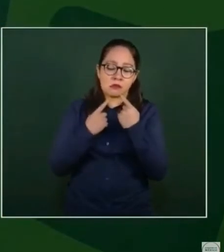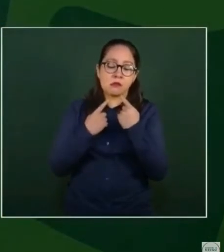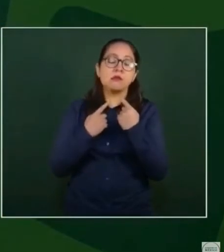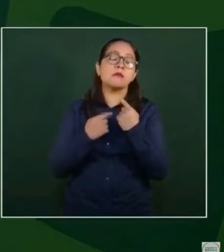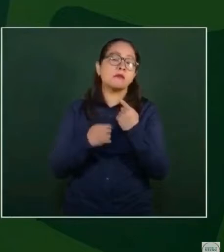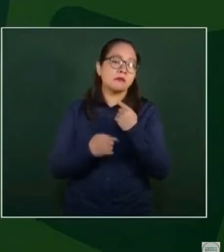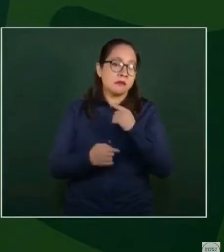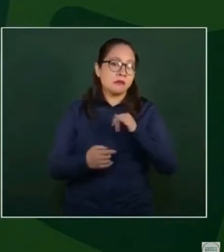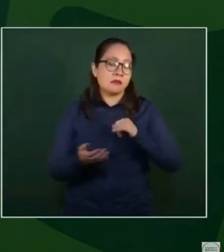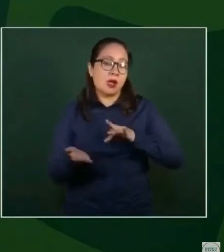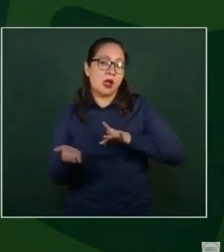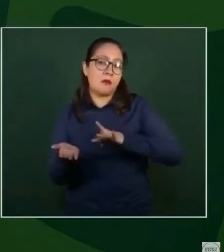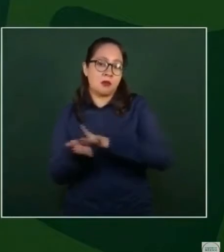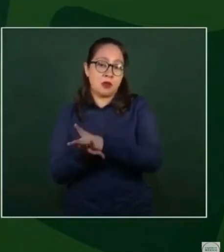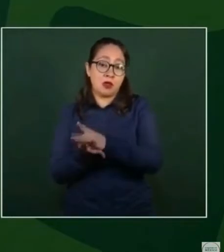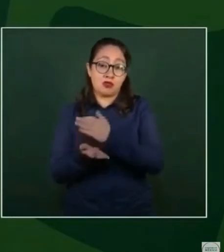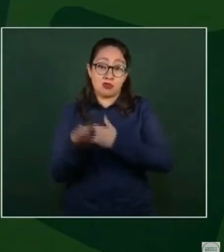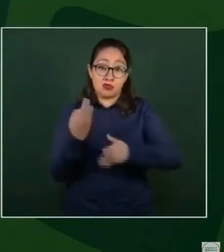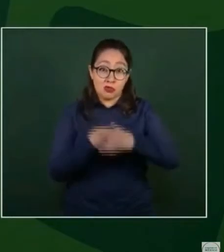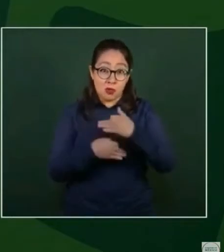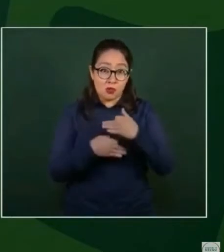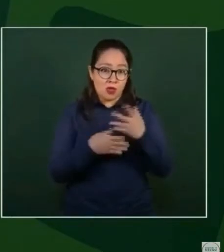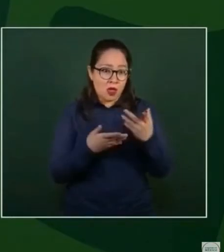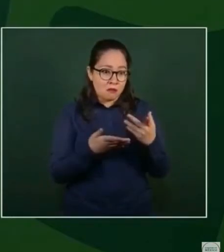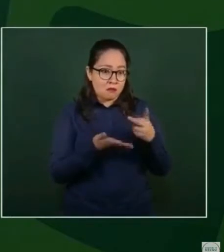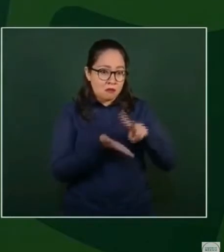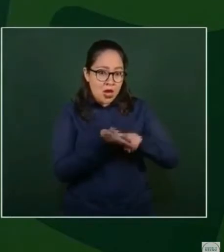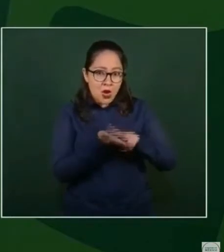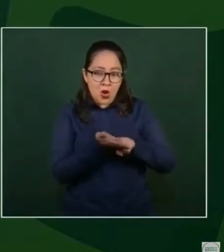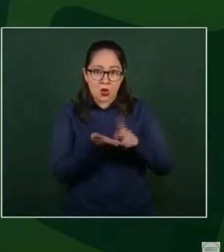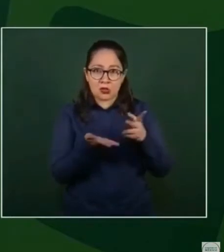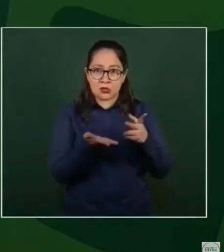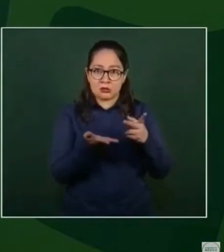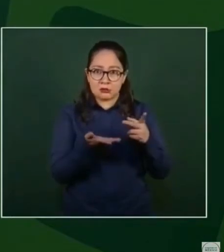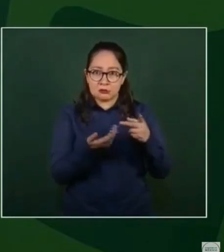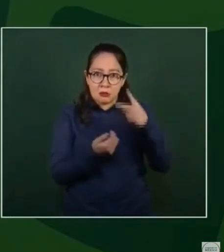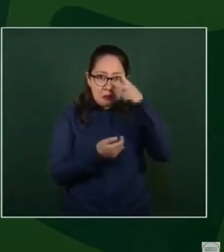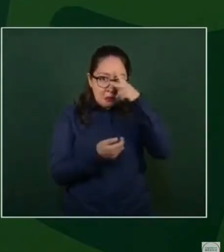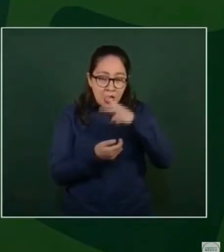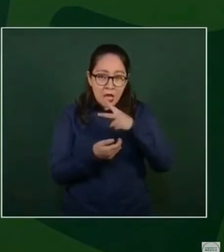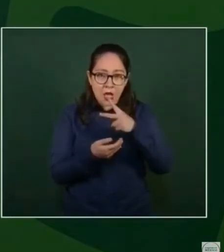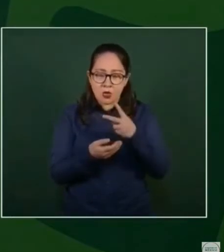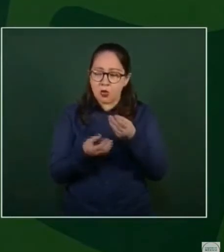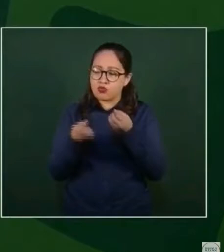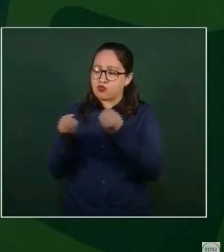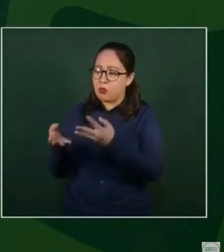a poner los bienes del pueblo y de la nación al mercado,